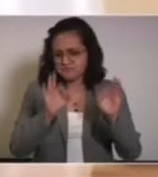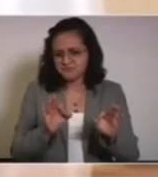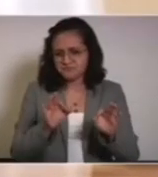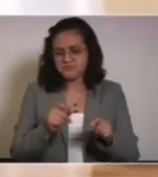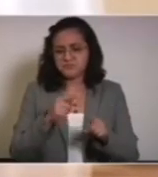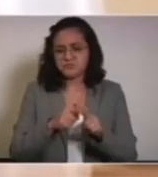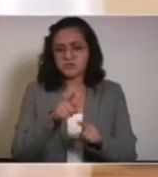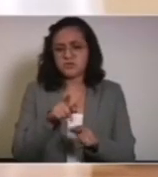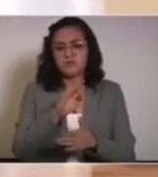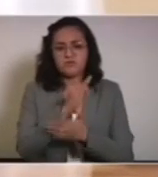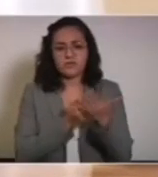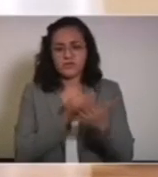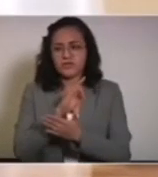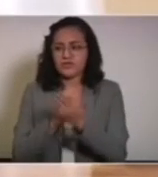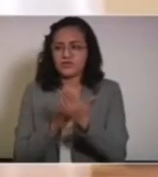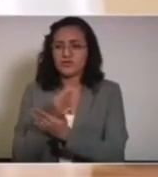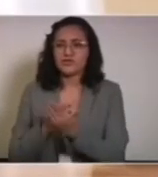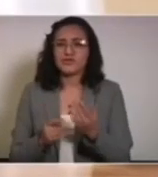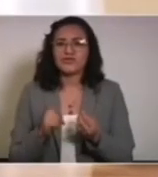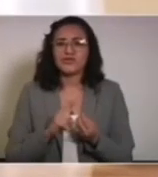desde las alturas